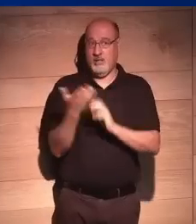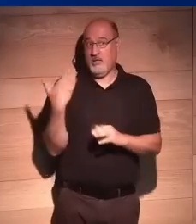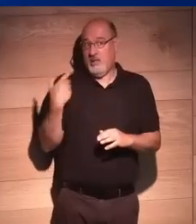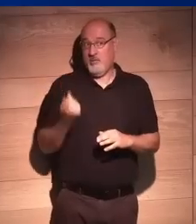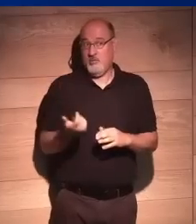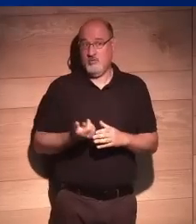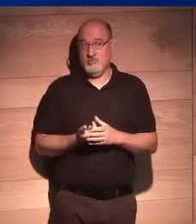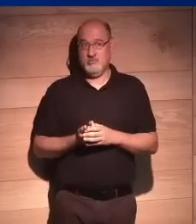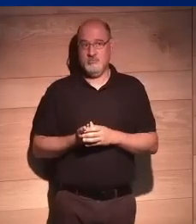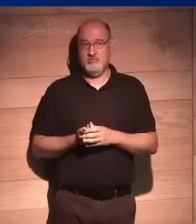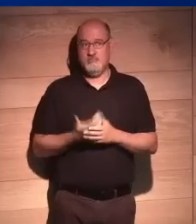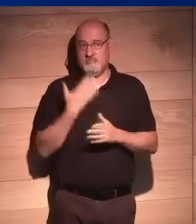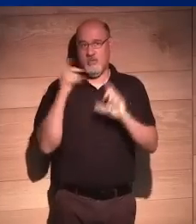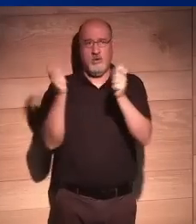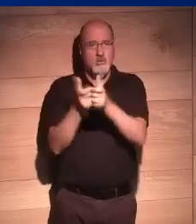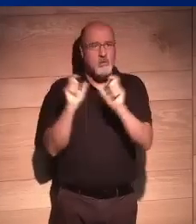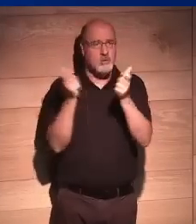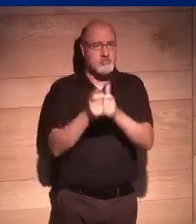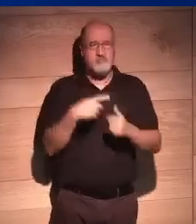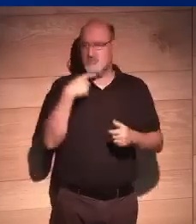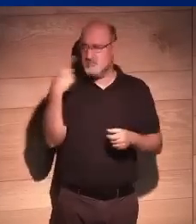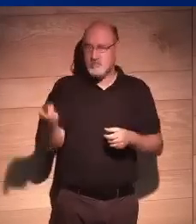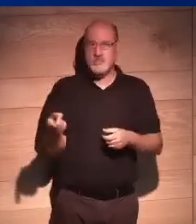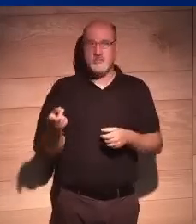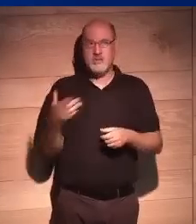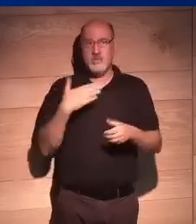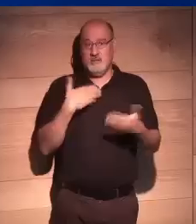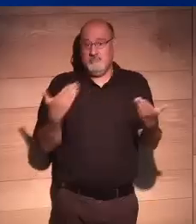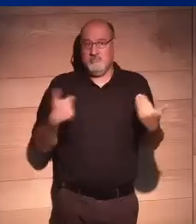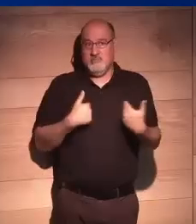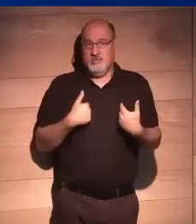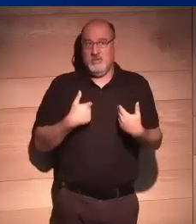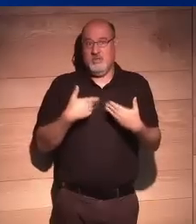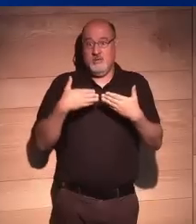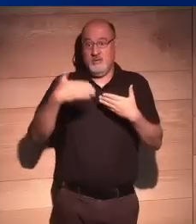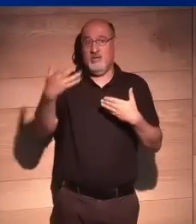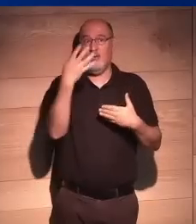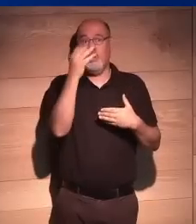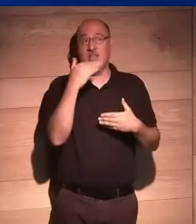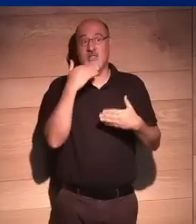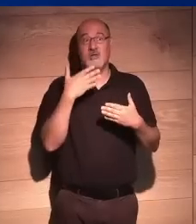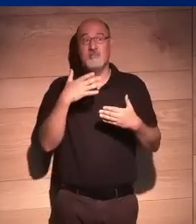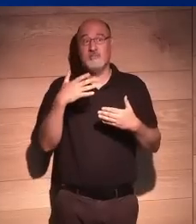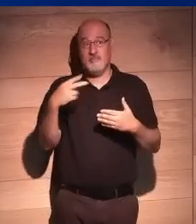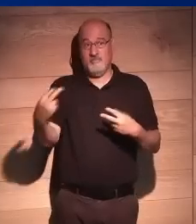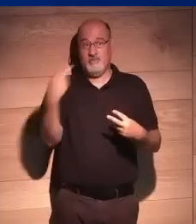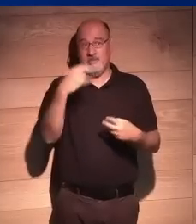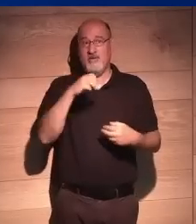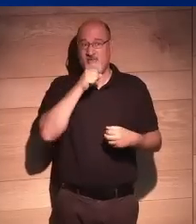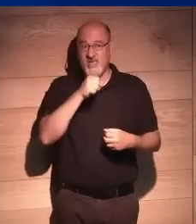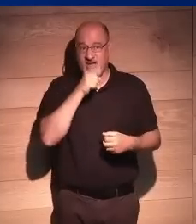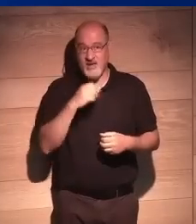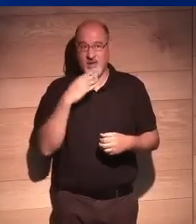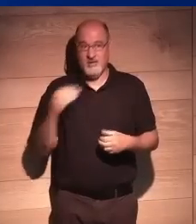poco en varias reuniones yo les decía, claro, es que yo con 40 seré vieja para la tele. Me vais a ver vieja para la